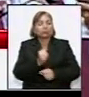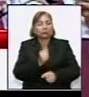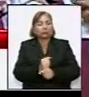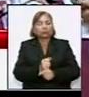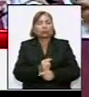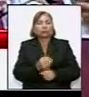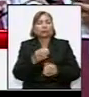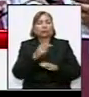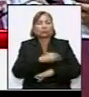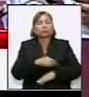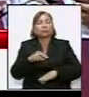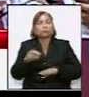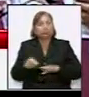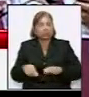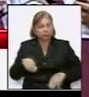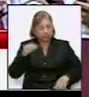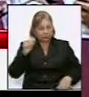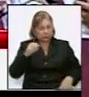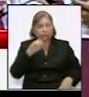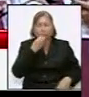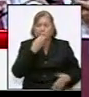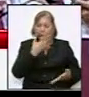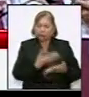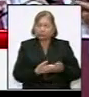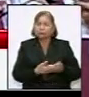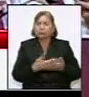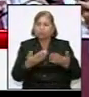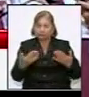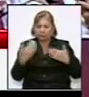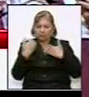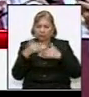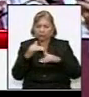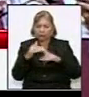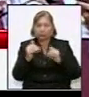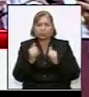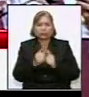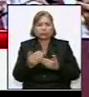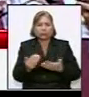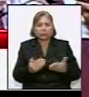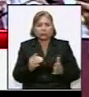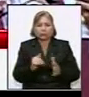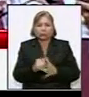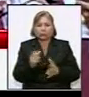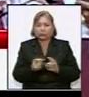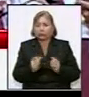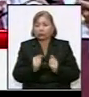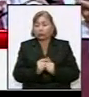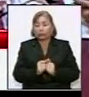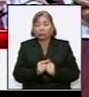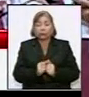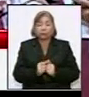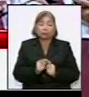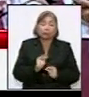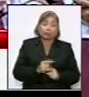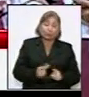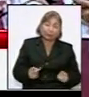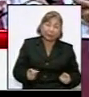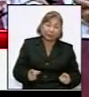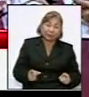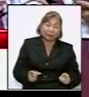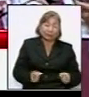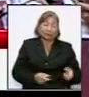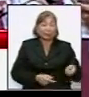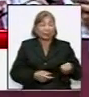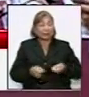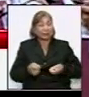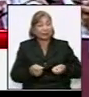está bien yo estoy de acuerdo en que de repente se lo puede limitar a un cargo público otro caso pero pero ejercía la